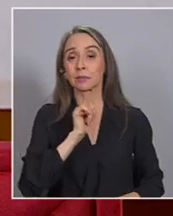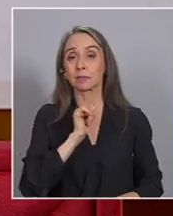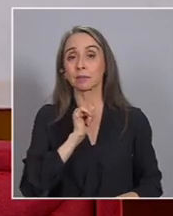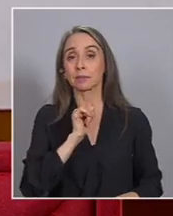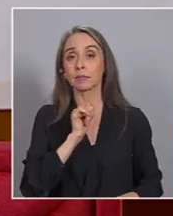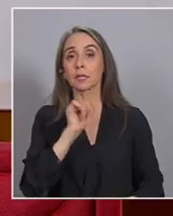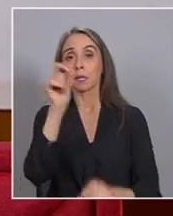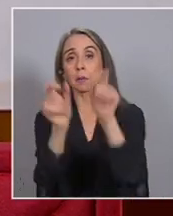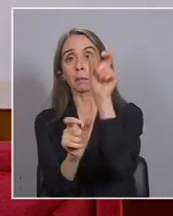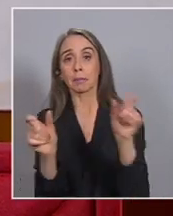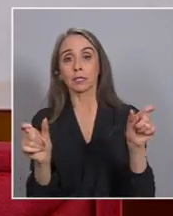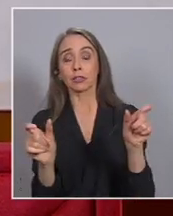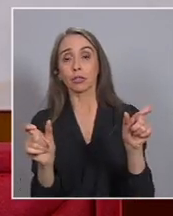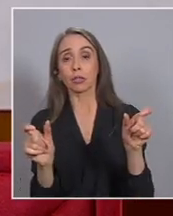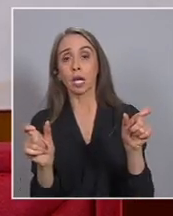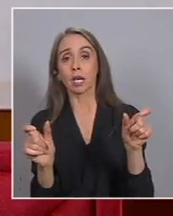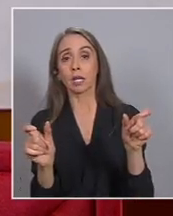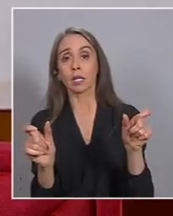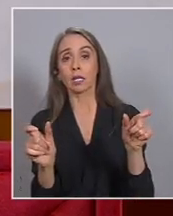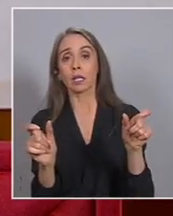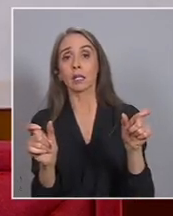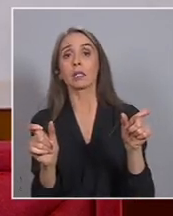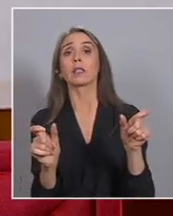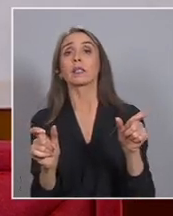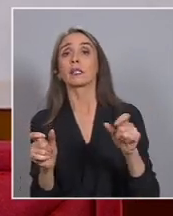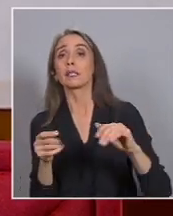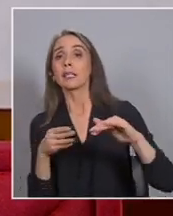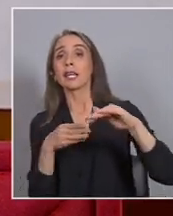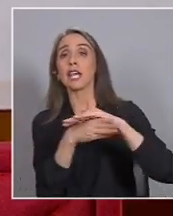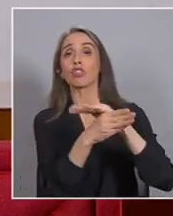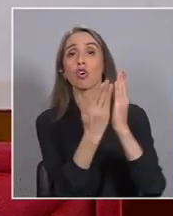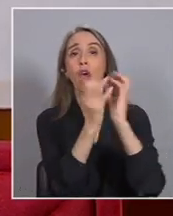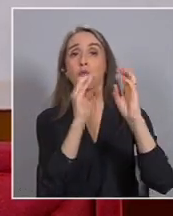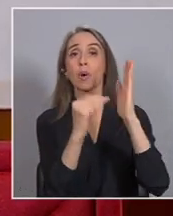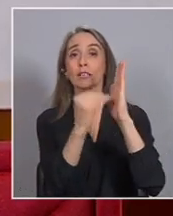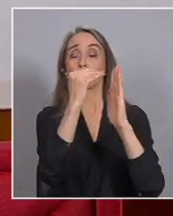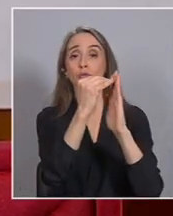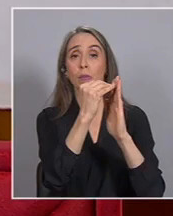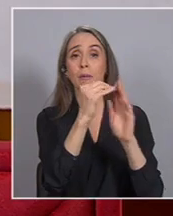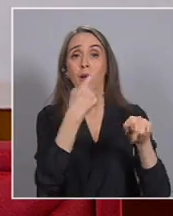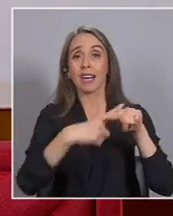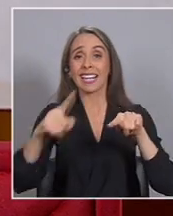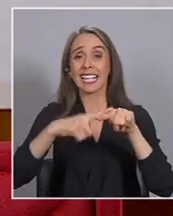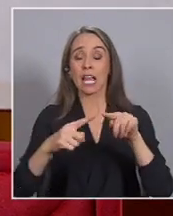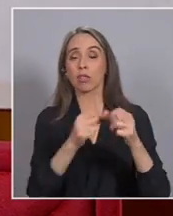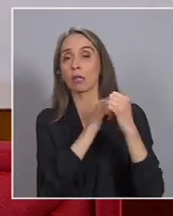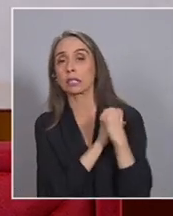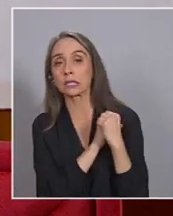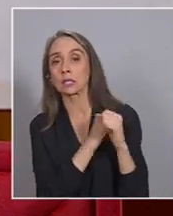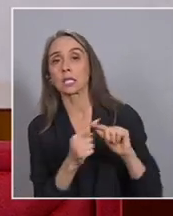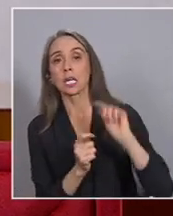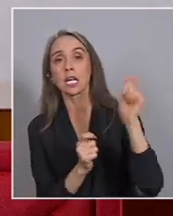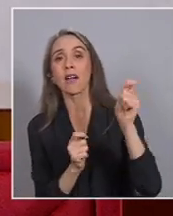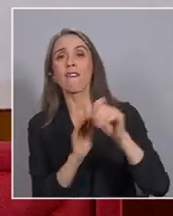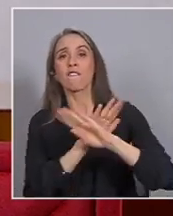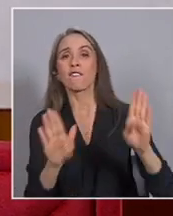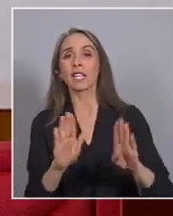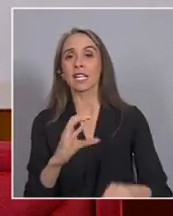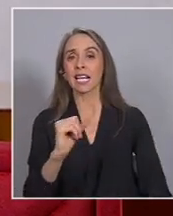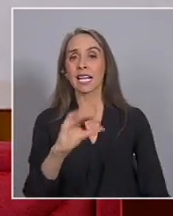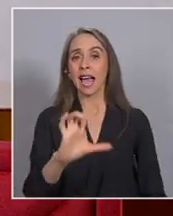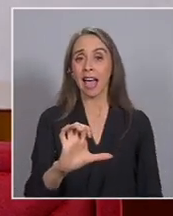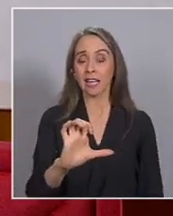la de quienes cargan con una pesada mochila por haber accedido a la educación superior. Terminar con el crédito con aval del Estado